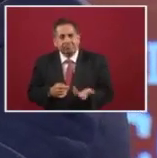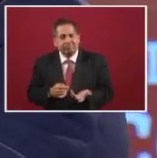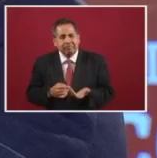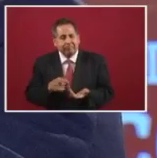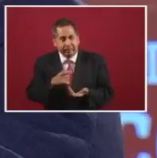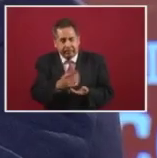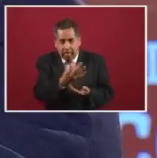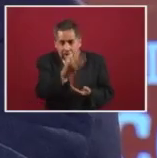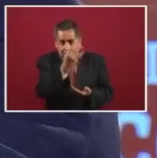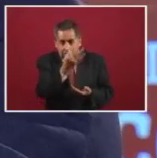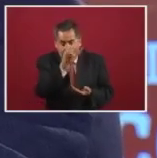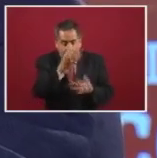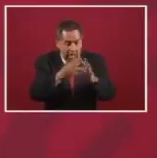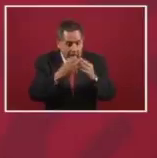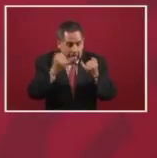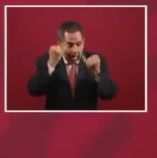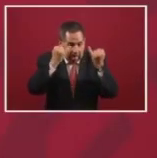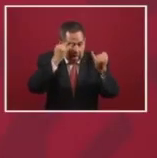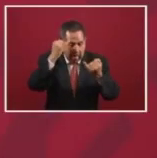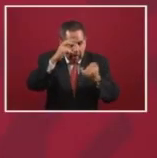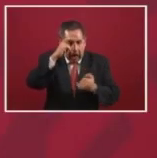que se idealizó,